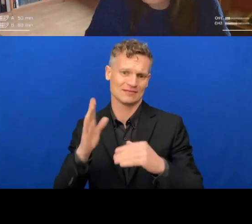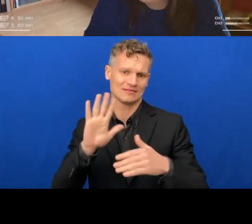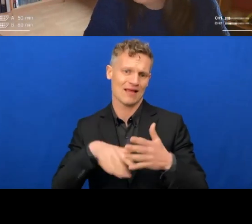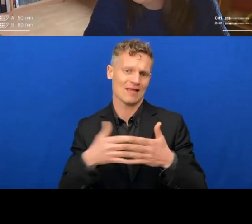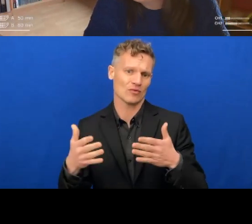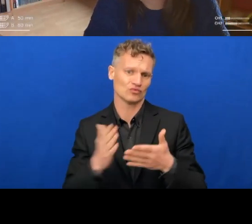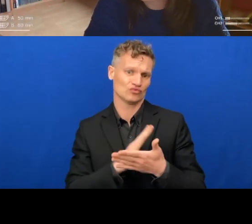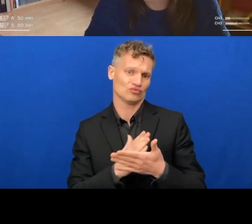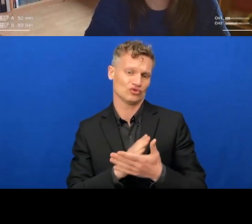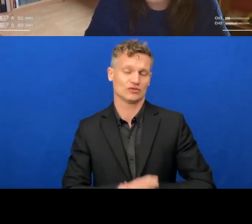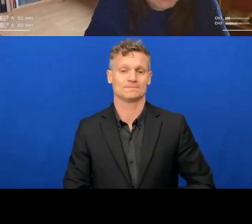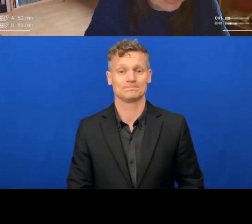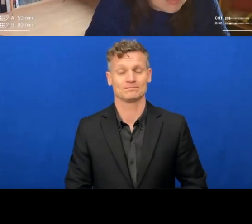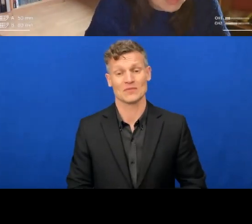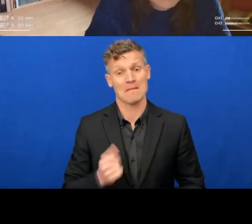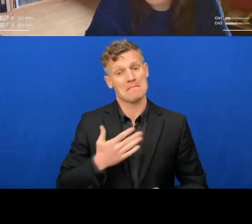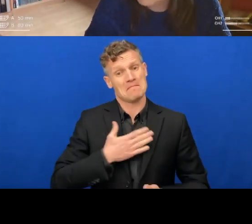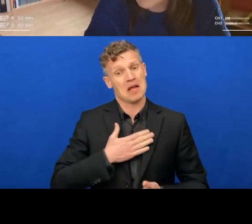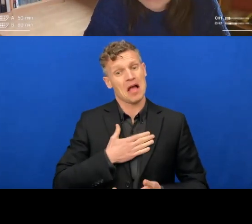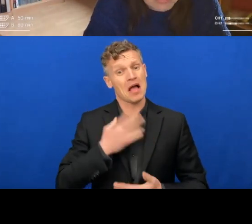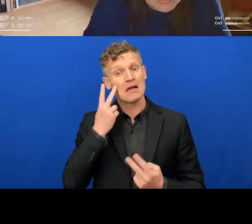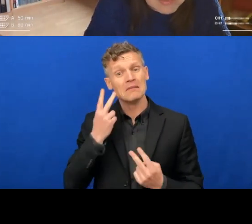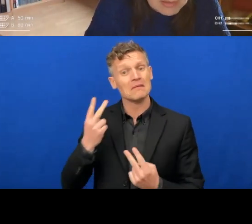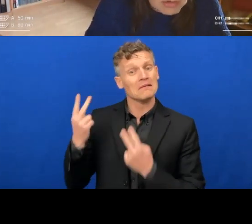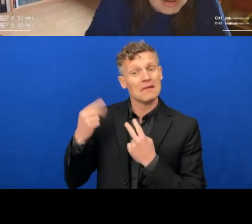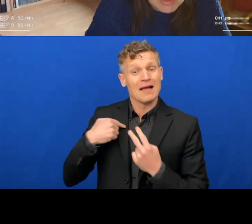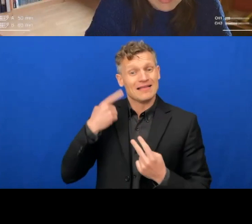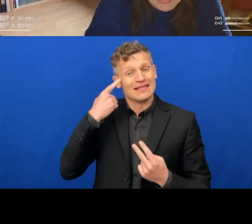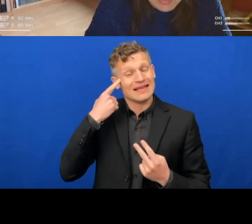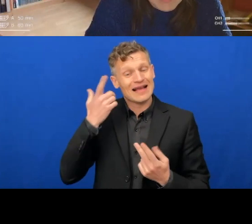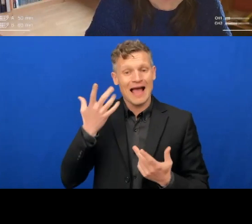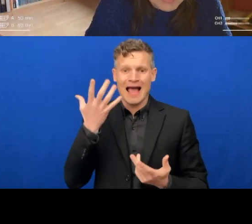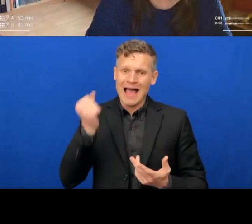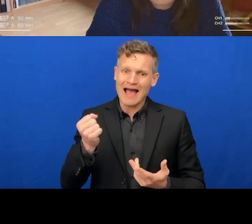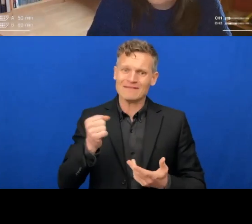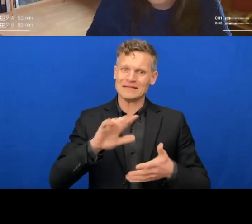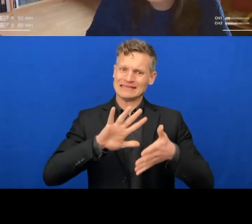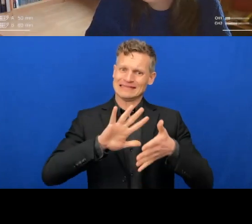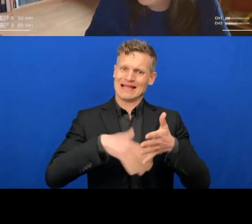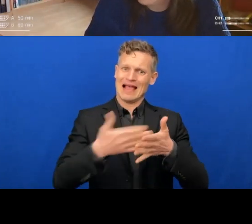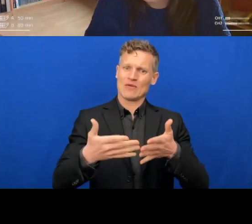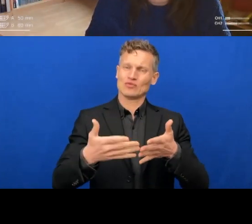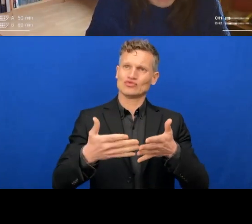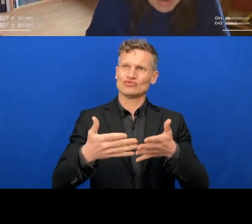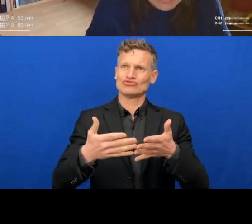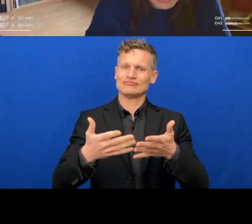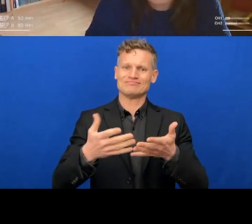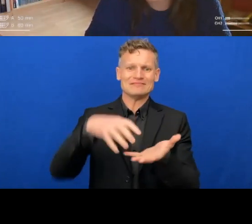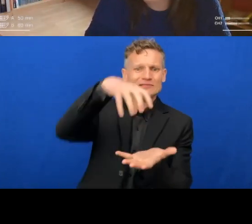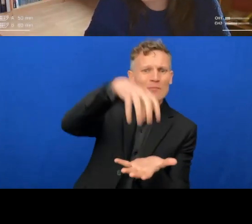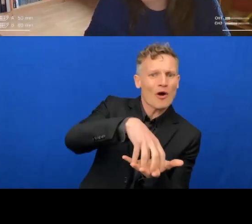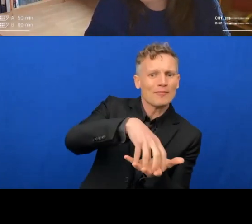señas. También creo que tener un programa para intérpretes de lengua de señas, tenerlos dentro de un centro o de un